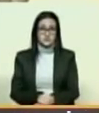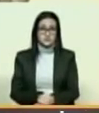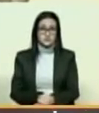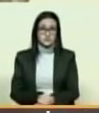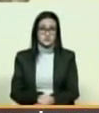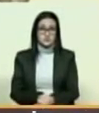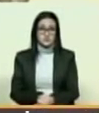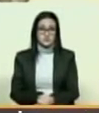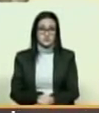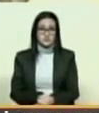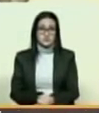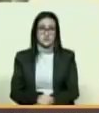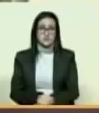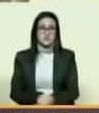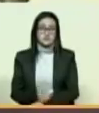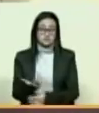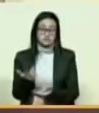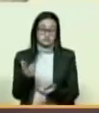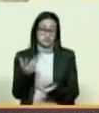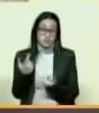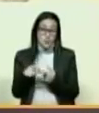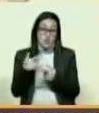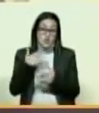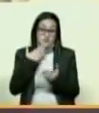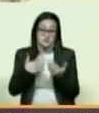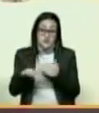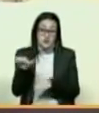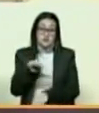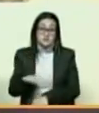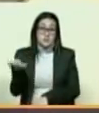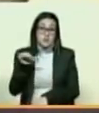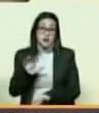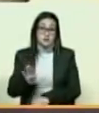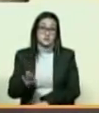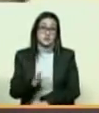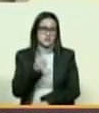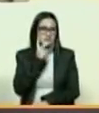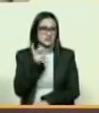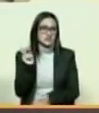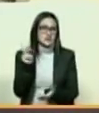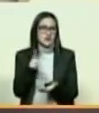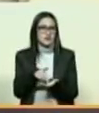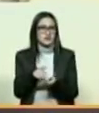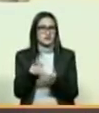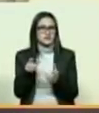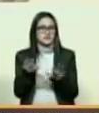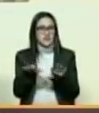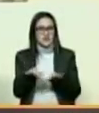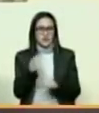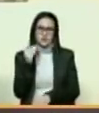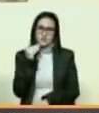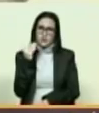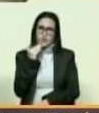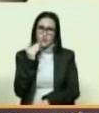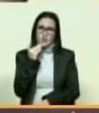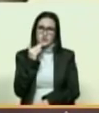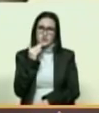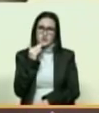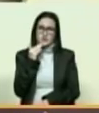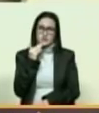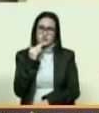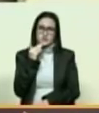estar ante un escenario de esas características en las próximas semanas? Y sobre la visita de Tillerson, del secretario de Estado de los Estados Unidos a